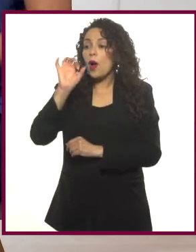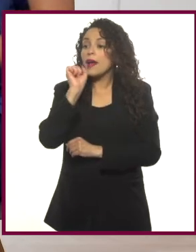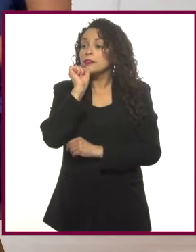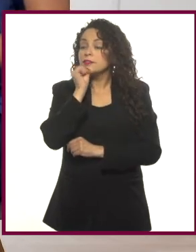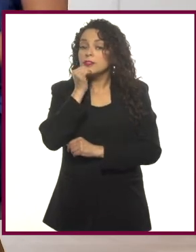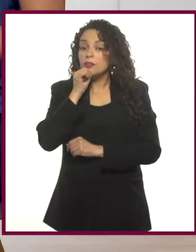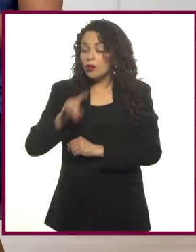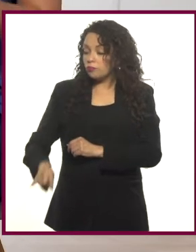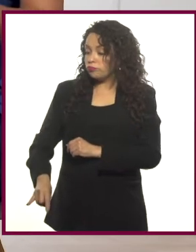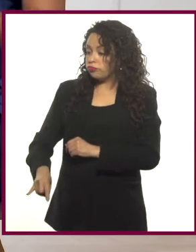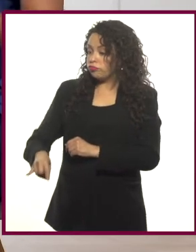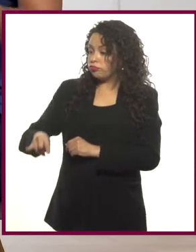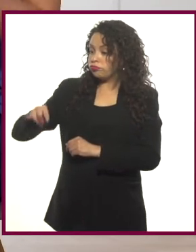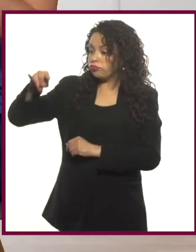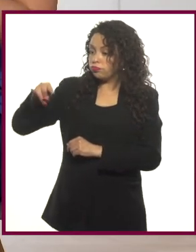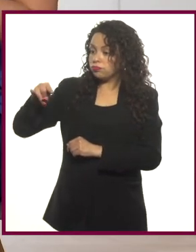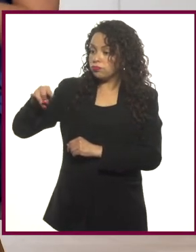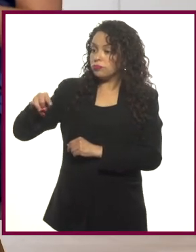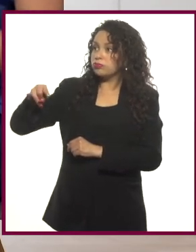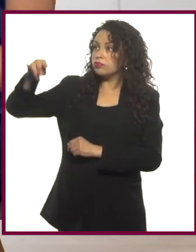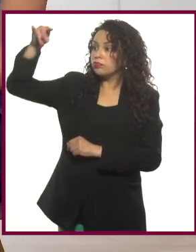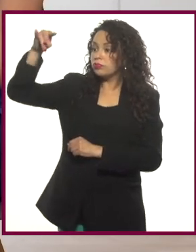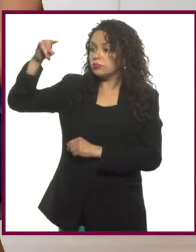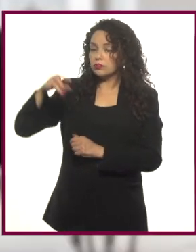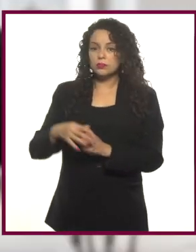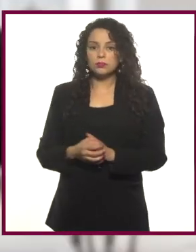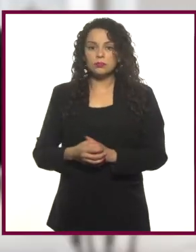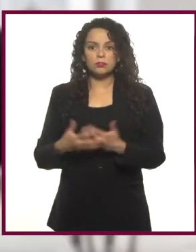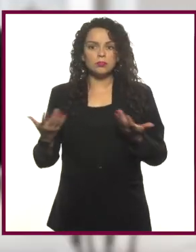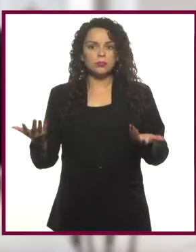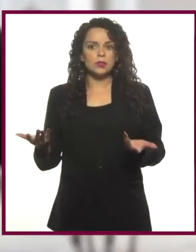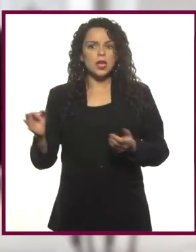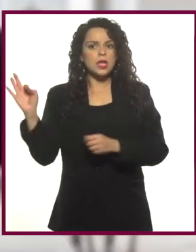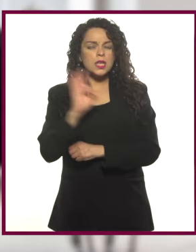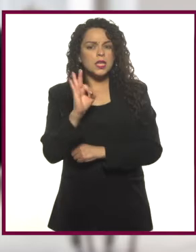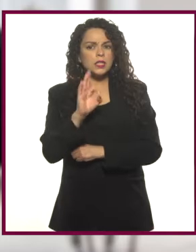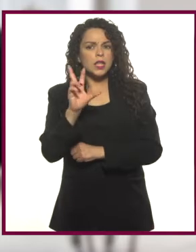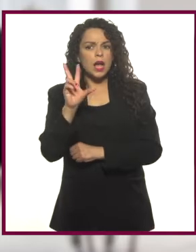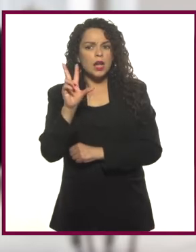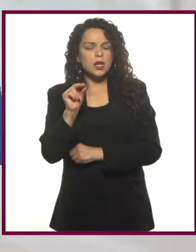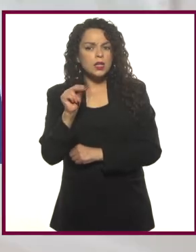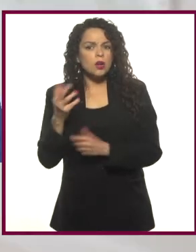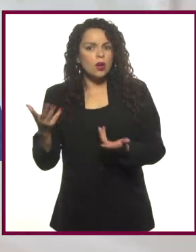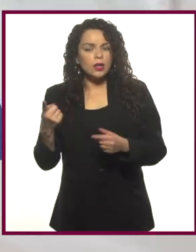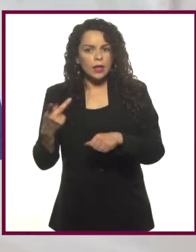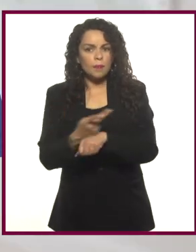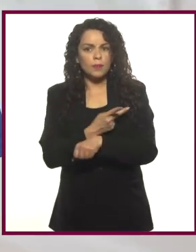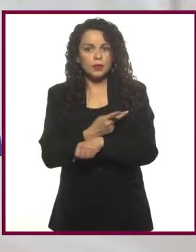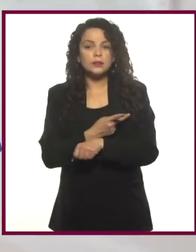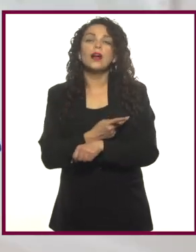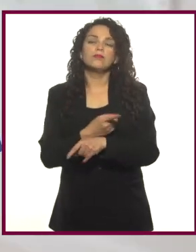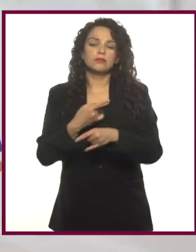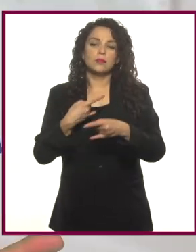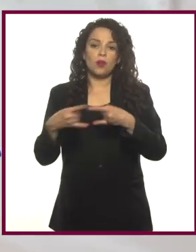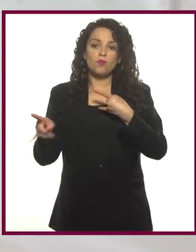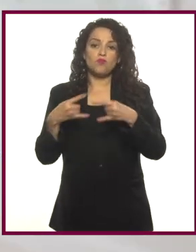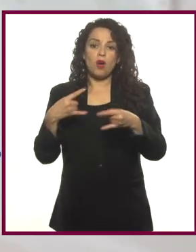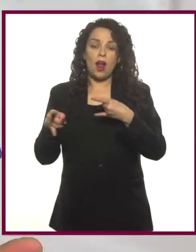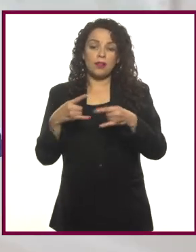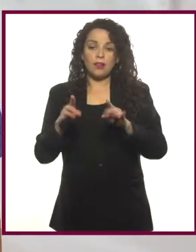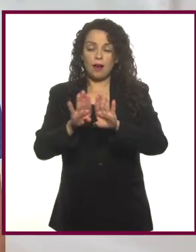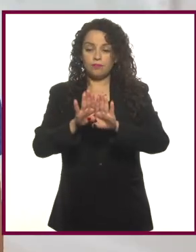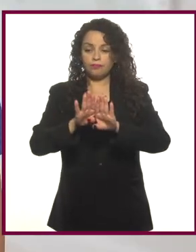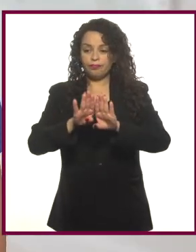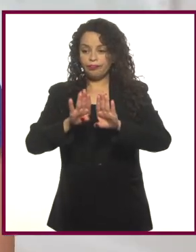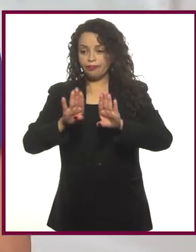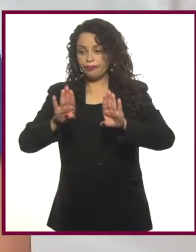40 segundos en los que el elevador va de un piso a otro. ¿Y si no? Si no, se abrirán las puertas del elevador,